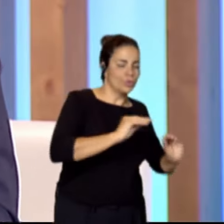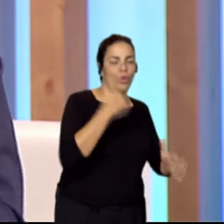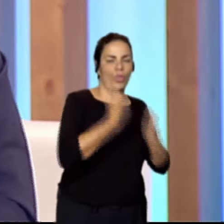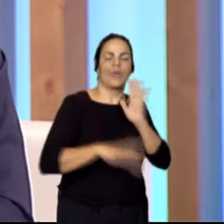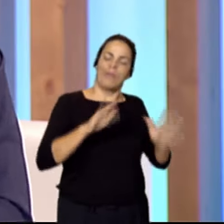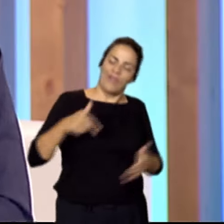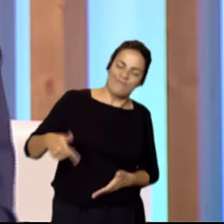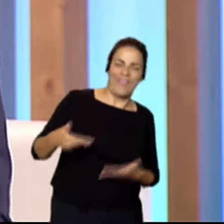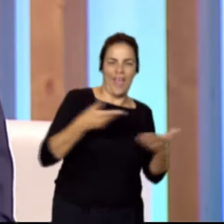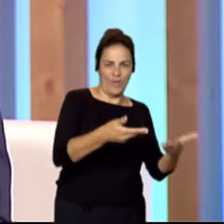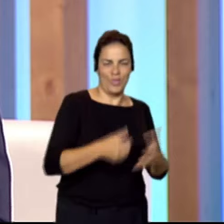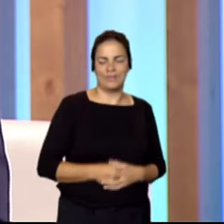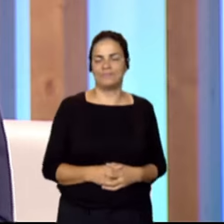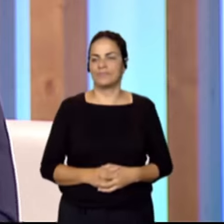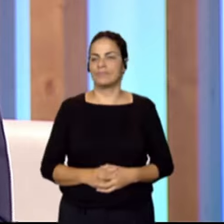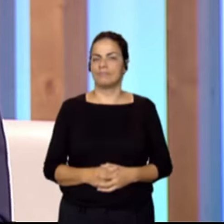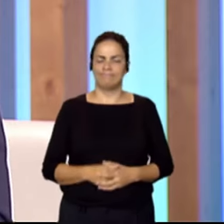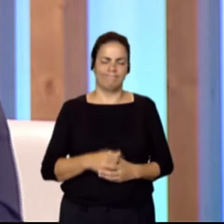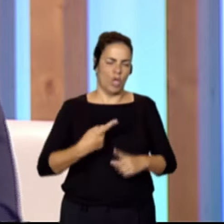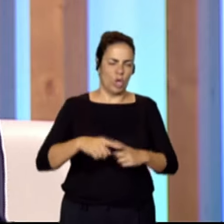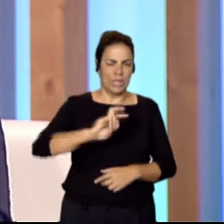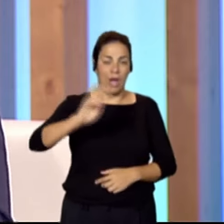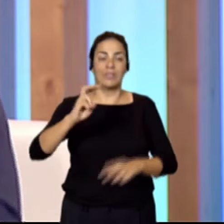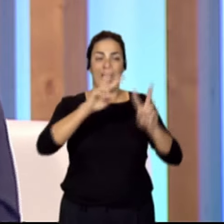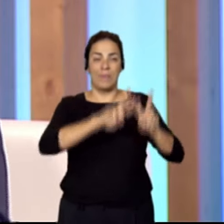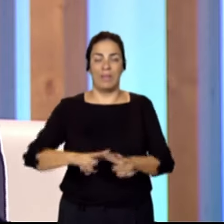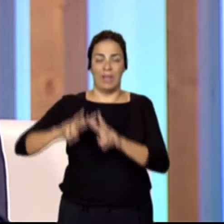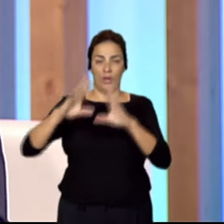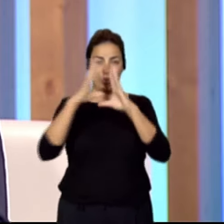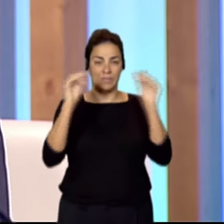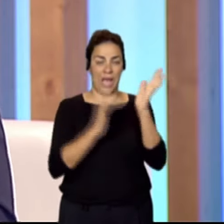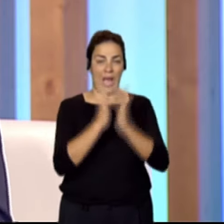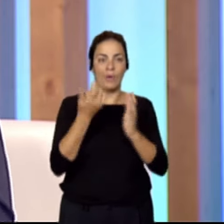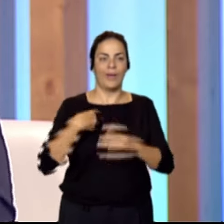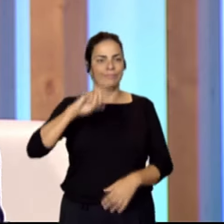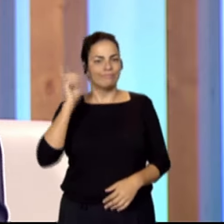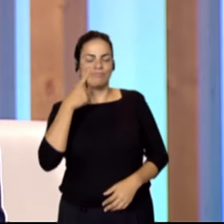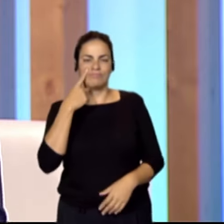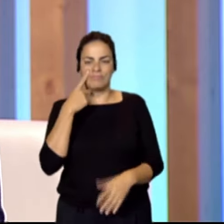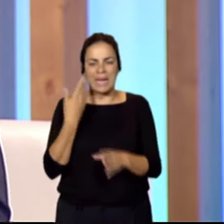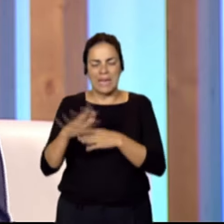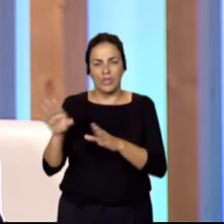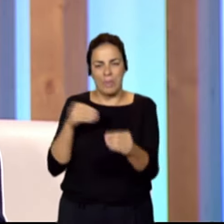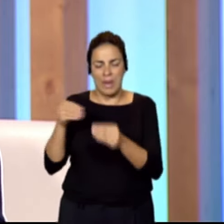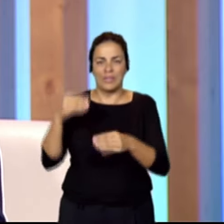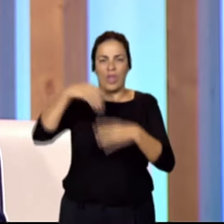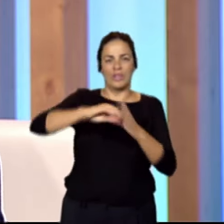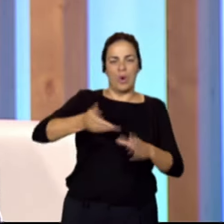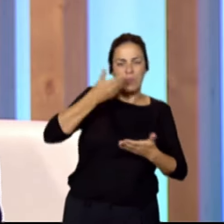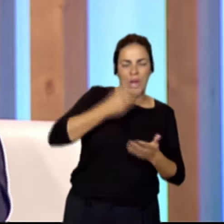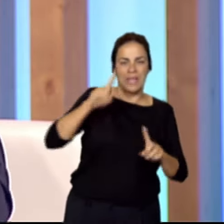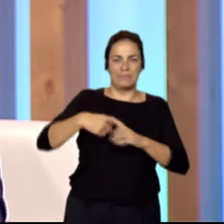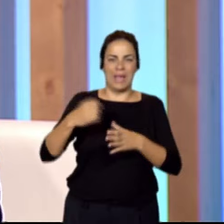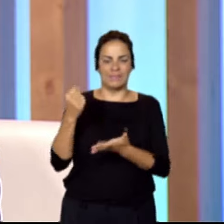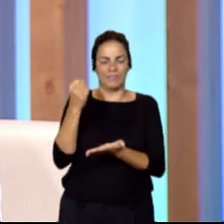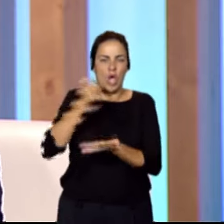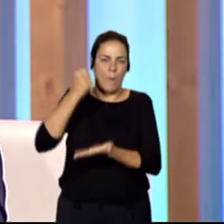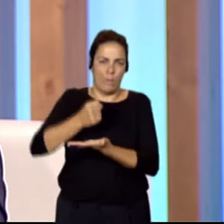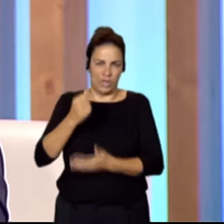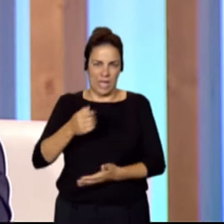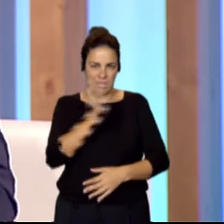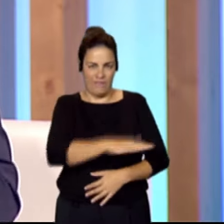más cosas investigadores de la Universidad de la laguna han encontrado restos de plástico urez y con potas infantiles vamos a poner un poco de luz